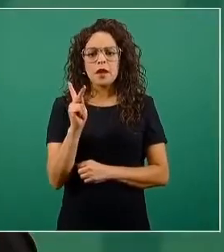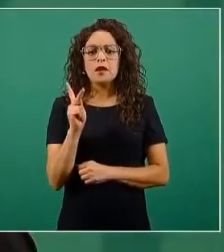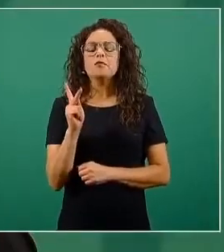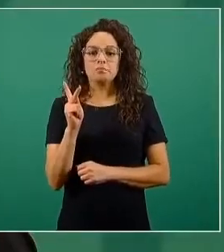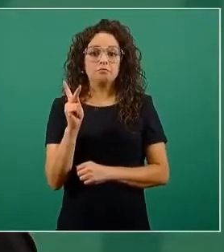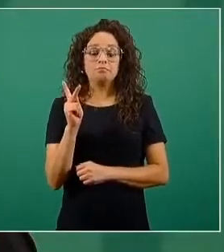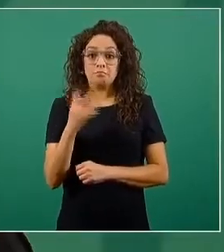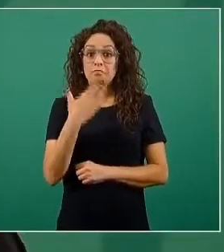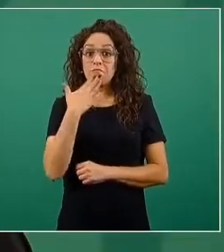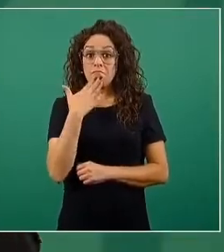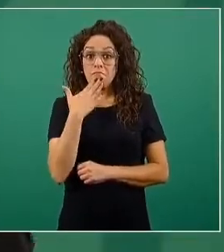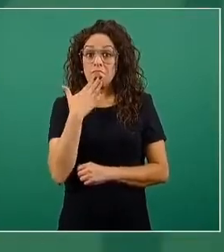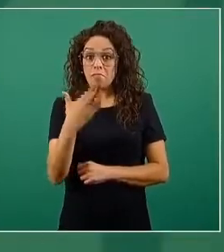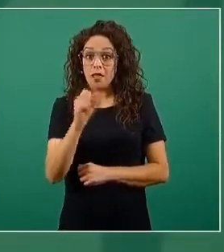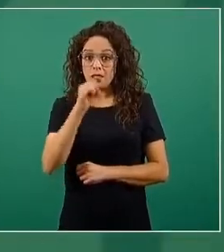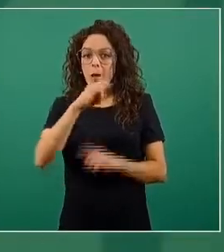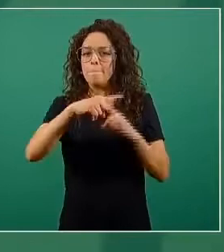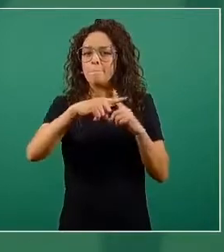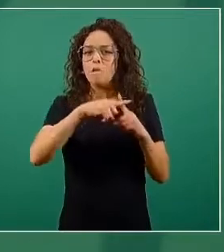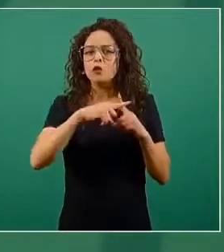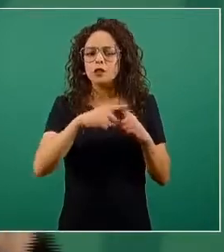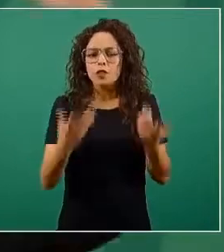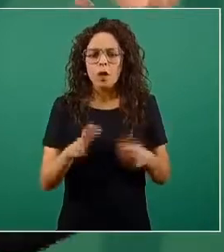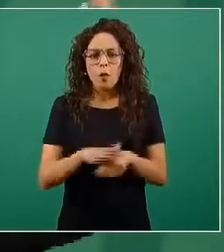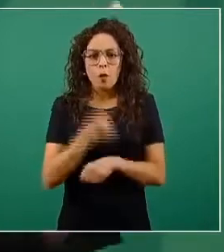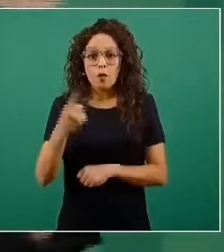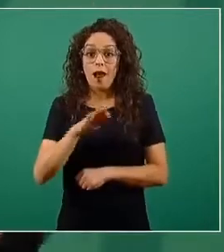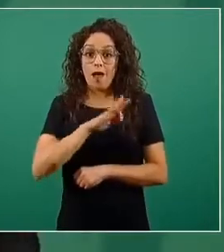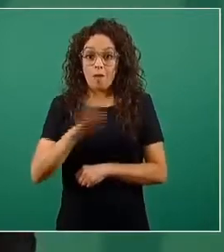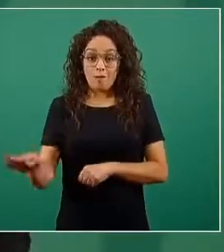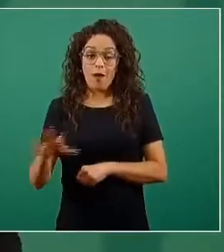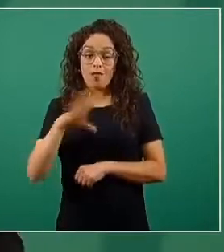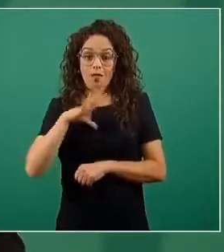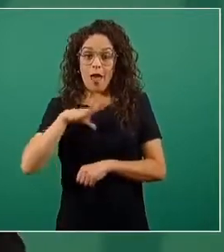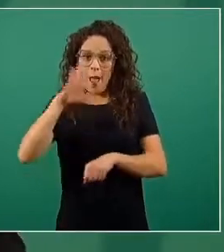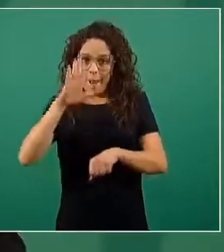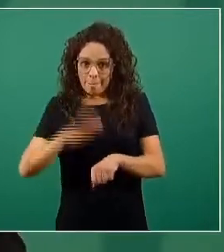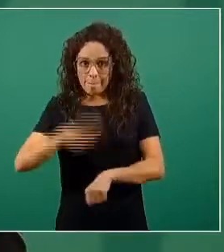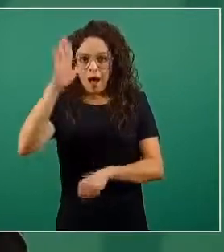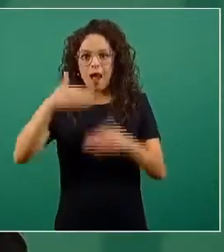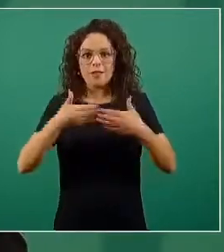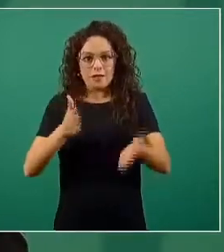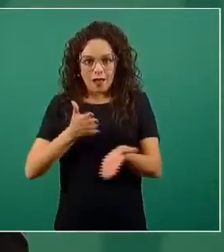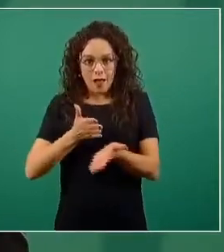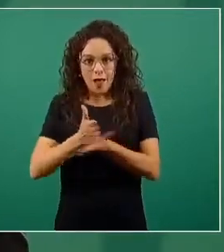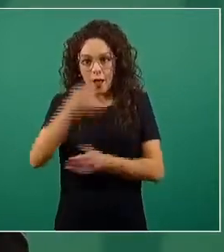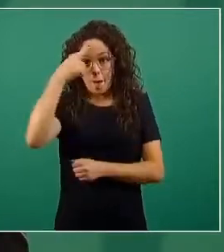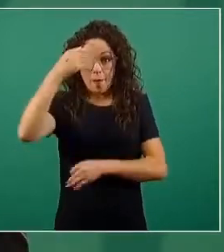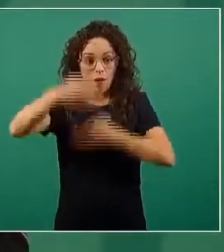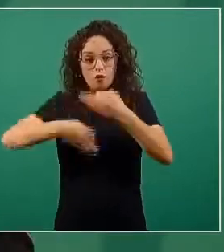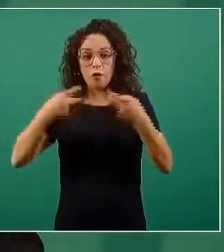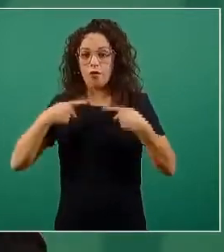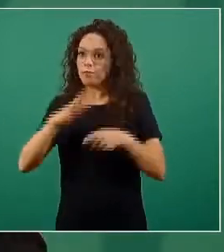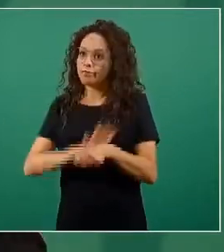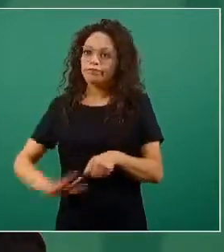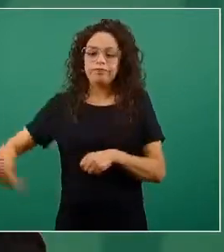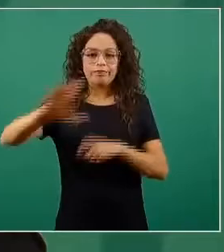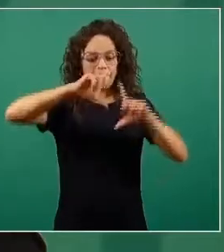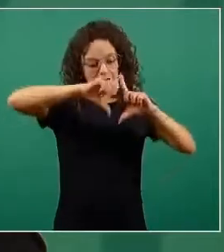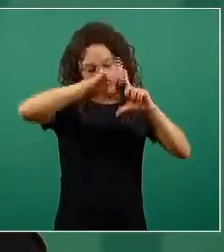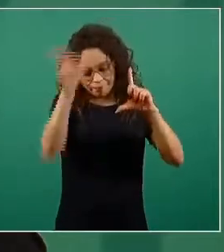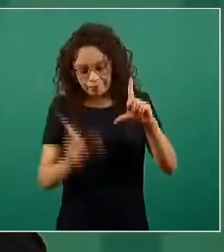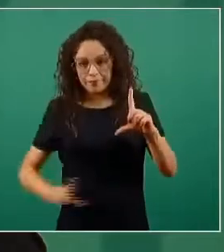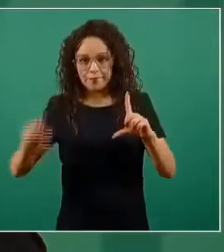es favorable porque con esto logramos tener un acceso mucho mayor a toda la población mexicana. Y en el